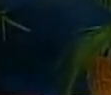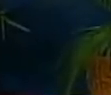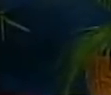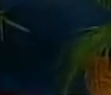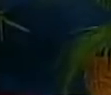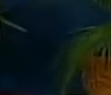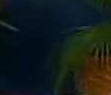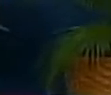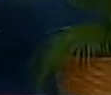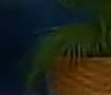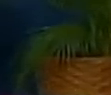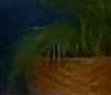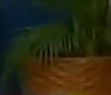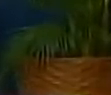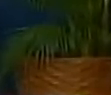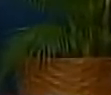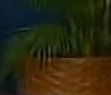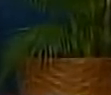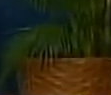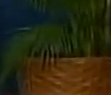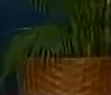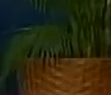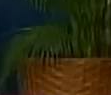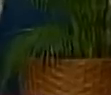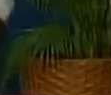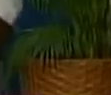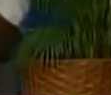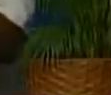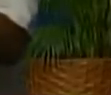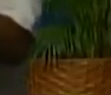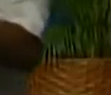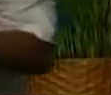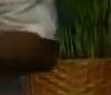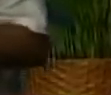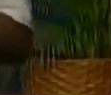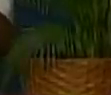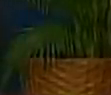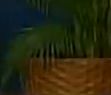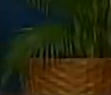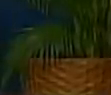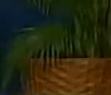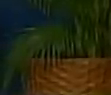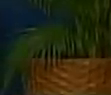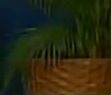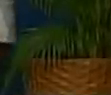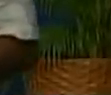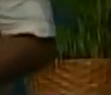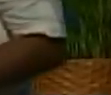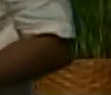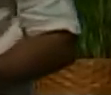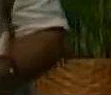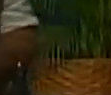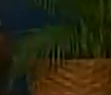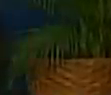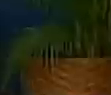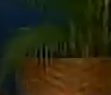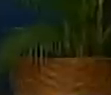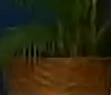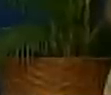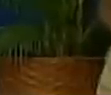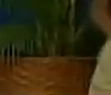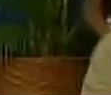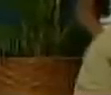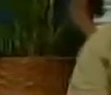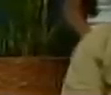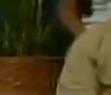Nosotros tenemos que ser garantes de la paz. A ellos les interesa la violencia, a ellos les interesa el desasosiego, a ellos les interesa que nuestra